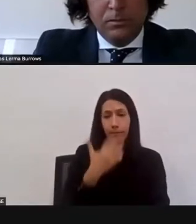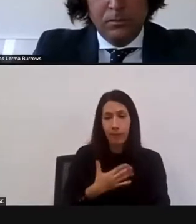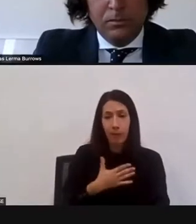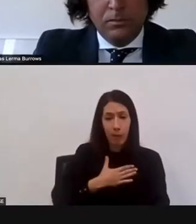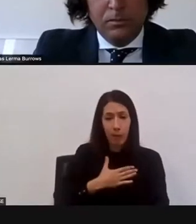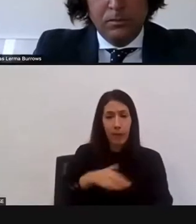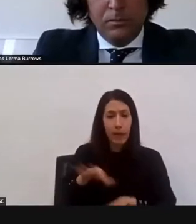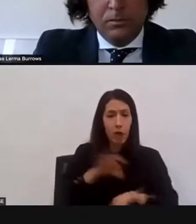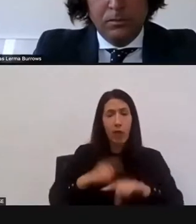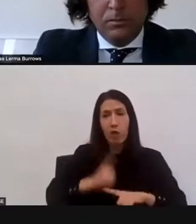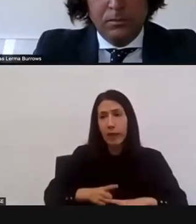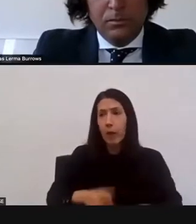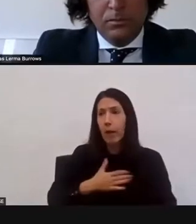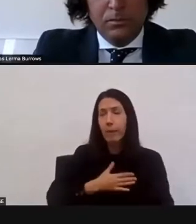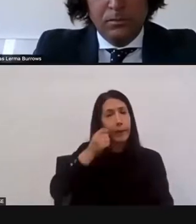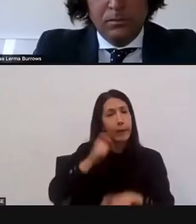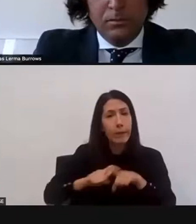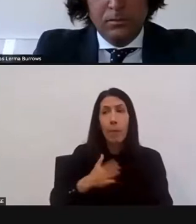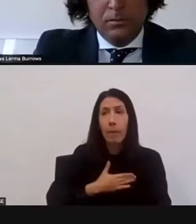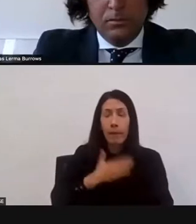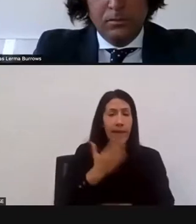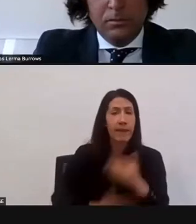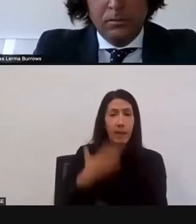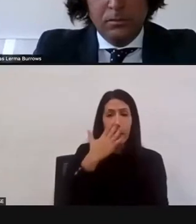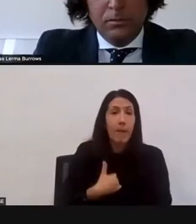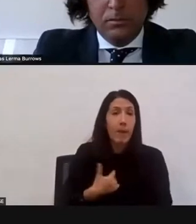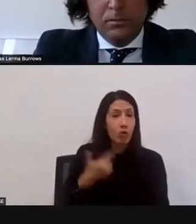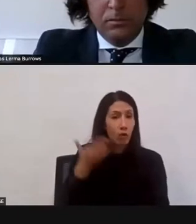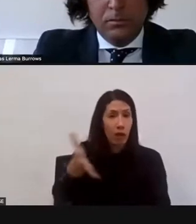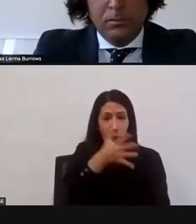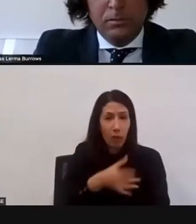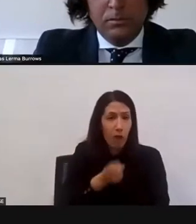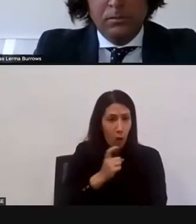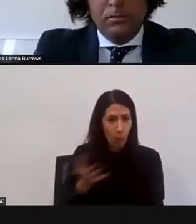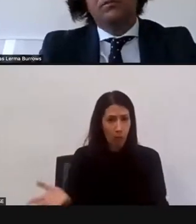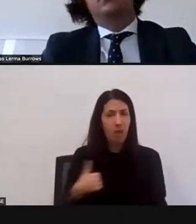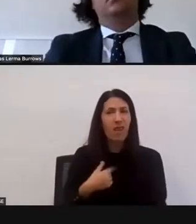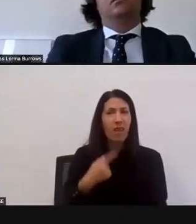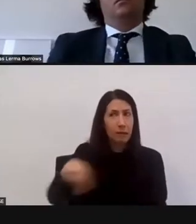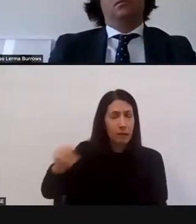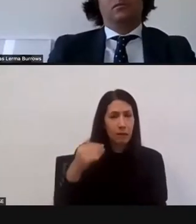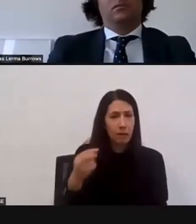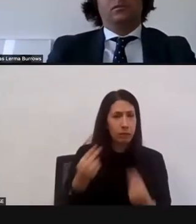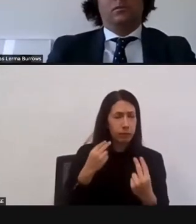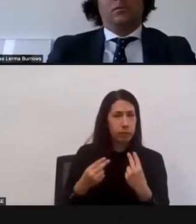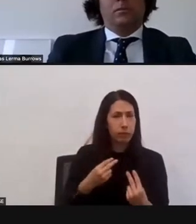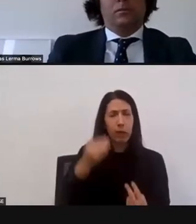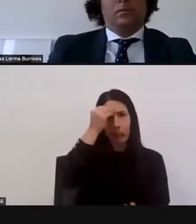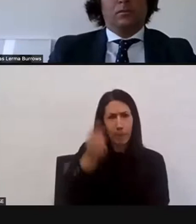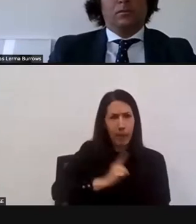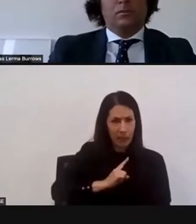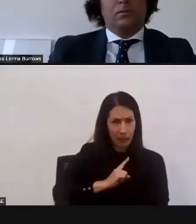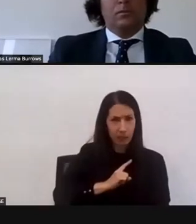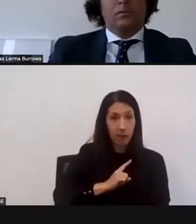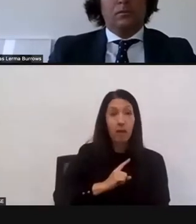orientación sexual, mi discapacidad, y cómo voy a denunciar eso, el qué dirán, en fin. Por eso